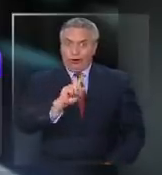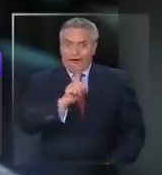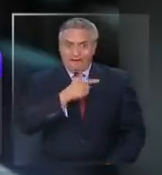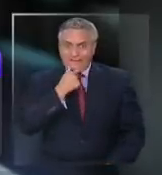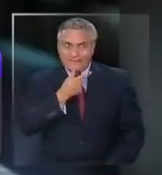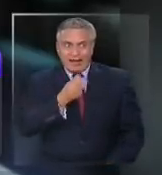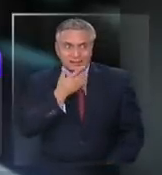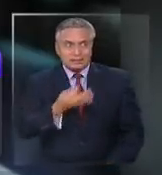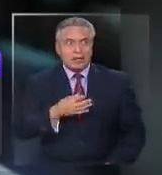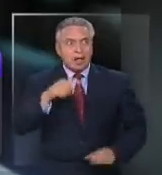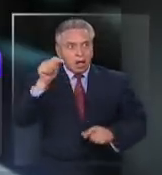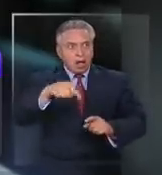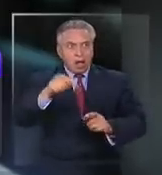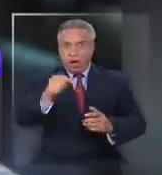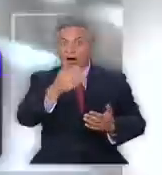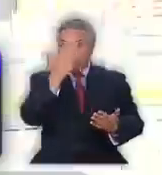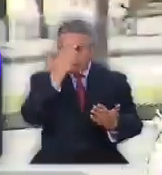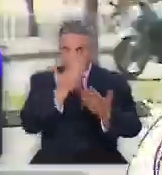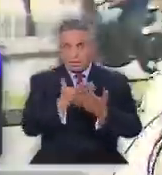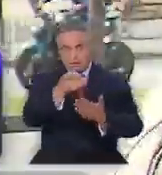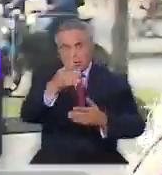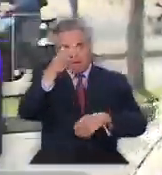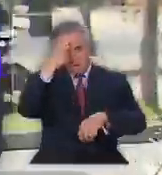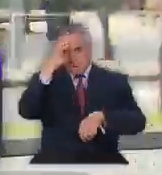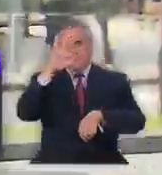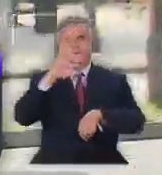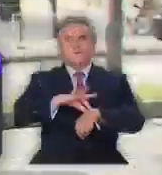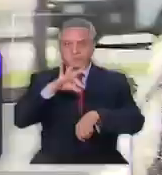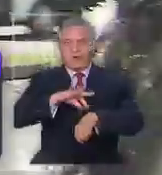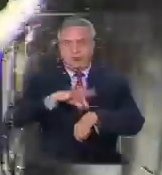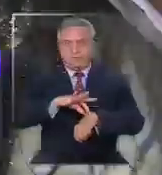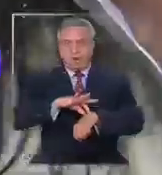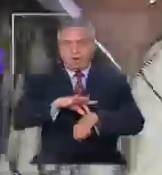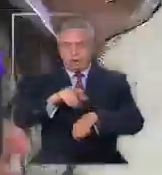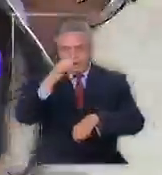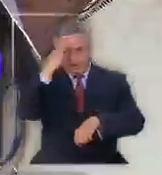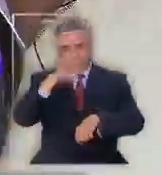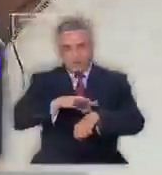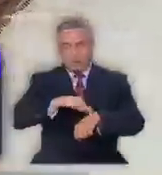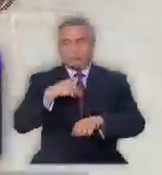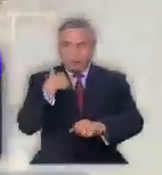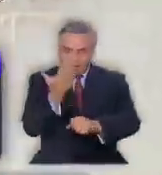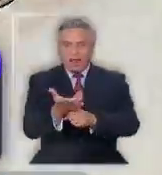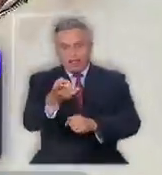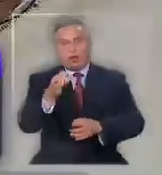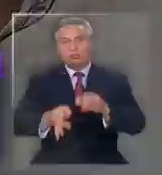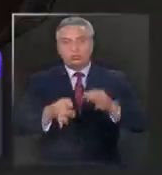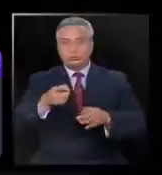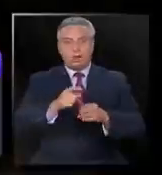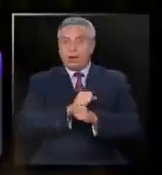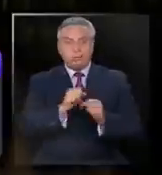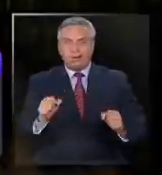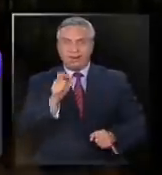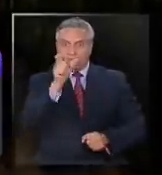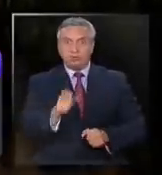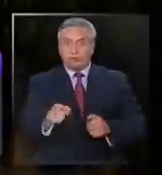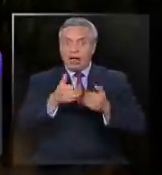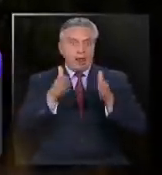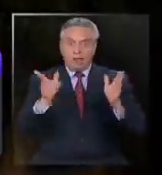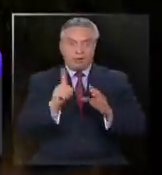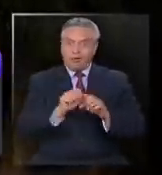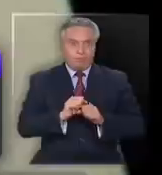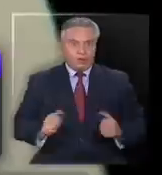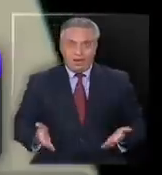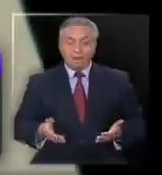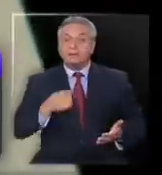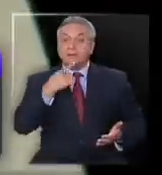Estamos enfrentándonos a un enfermo. Pido ayuda a la justicia. No es posible que una persona así esté libre. Y ese no puede ser,